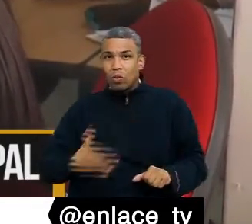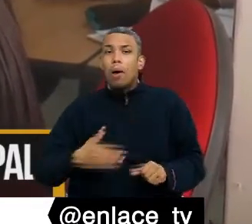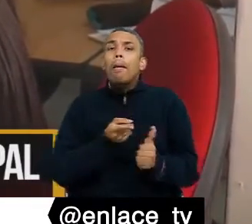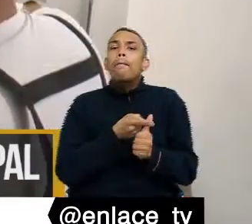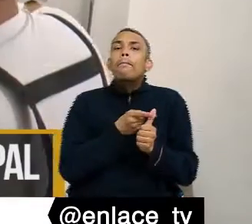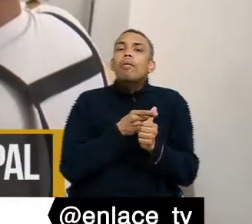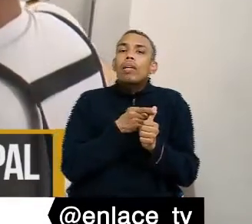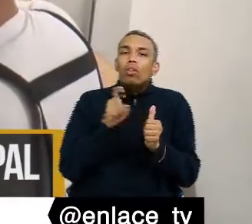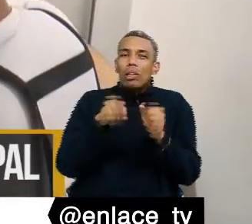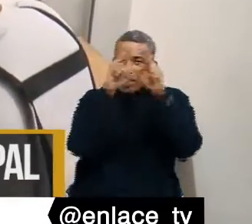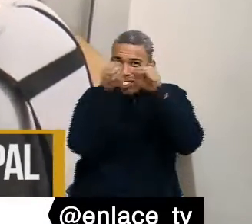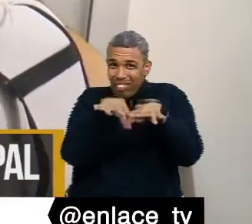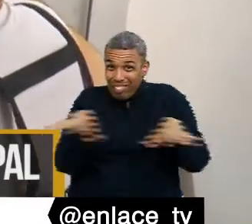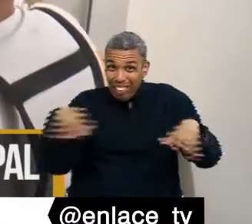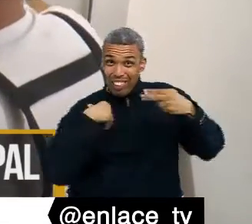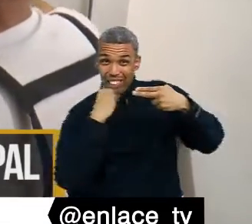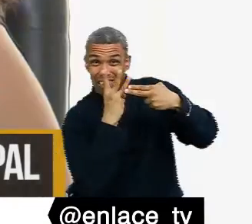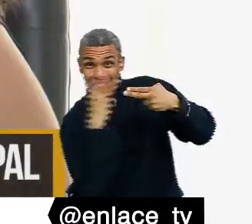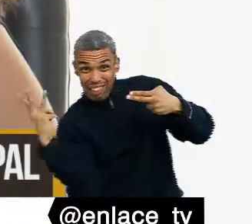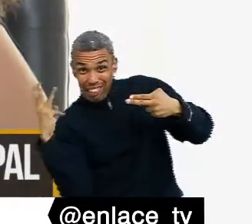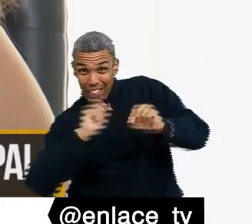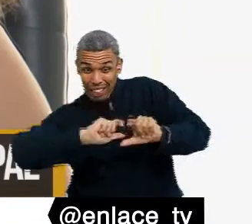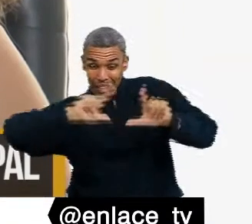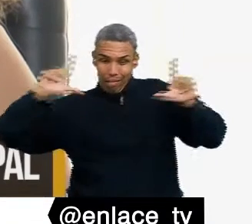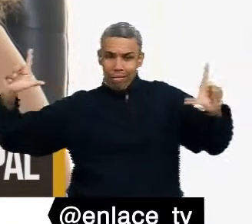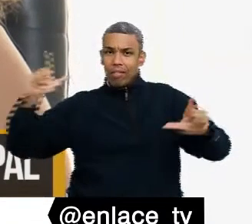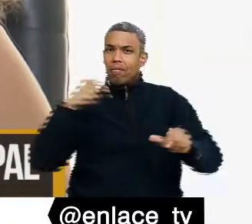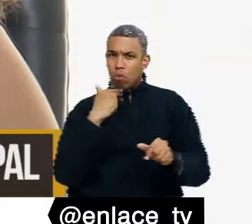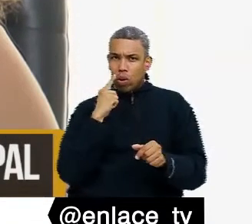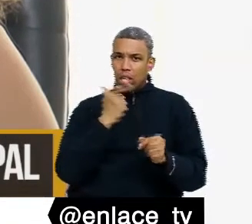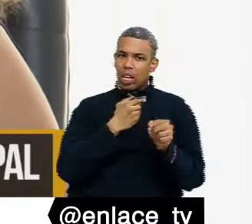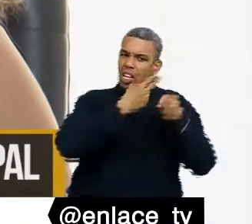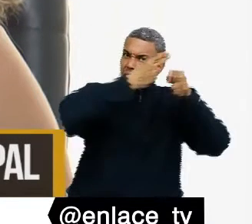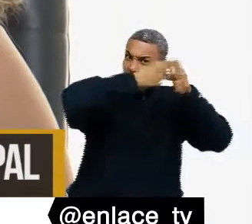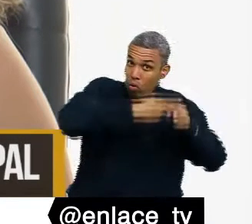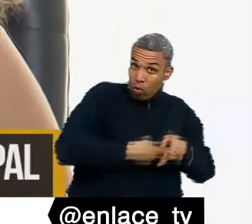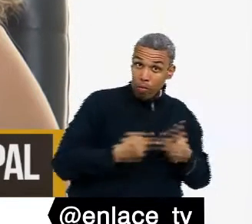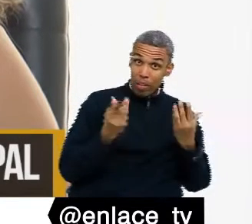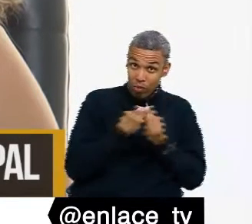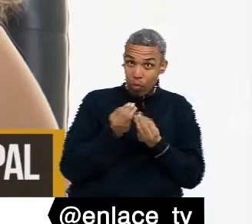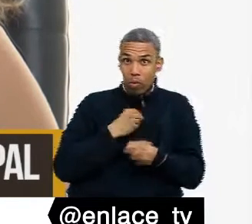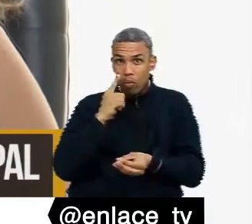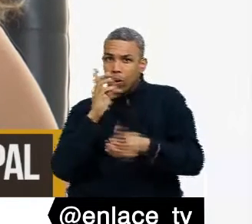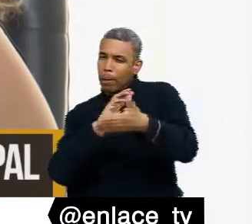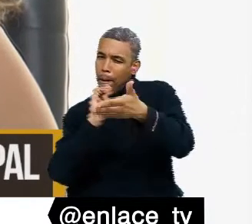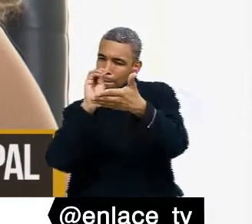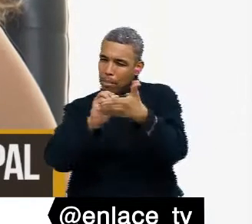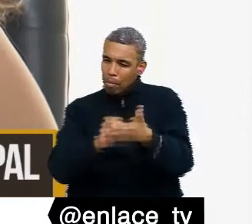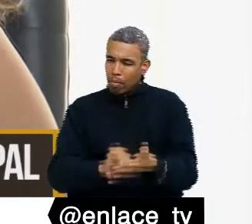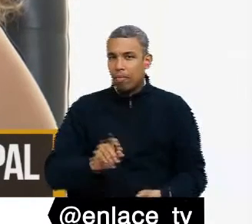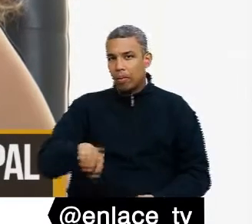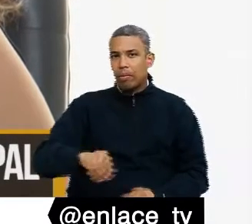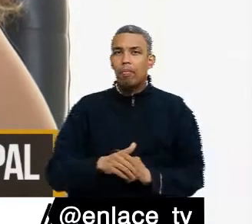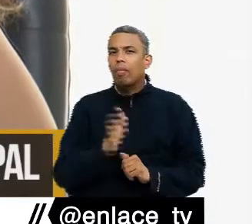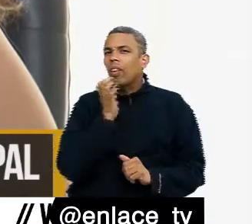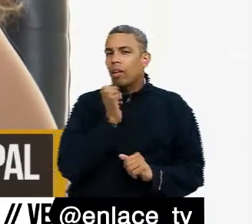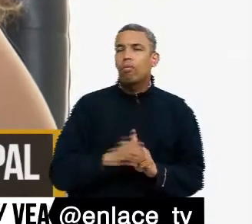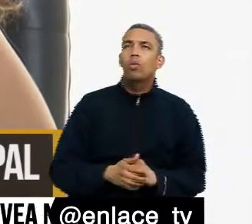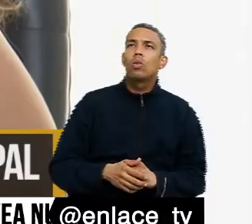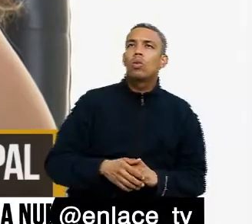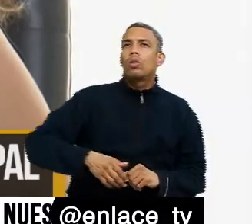ofrece la Secretaría de Desarrollo Económico y Social. Bueno, participar en algunas actividades de tipo empresarial,